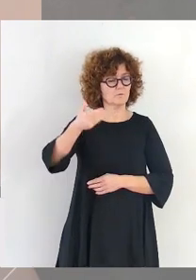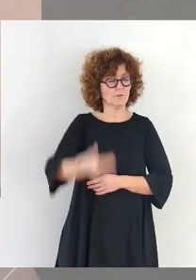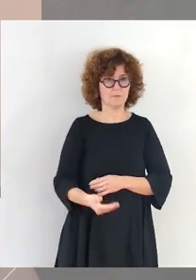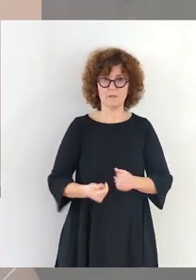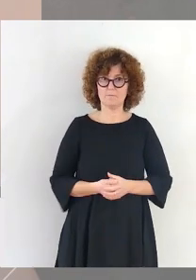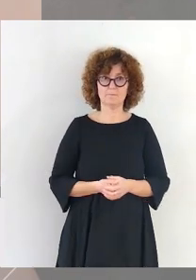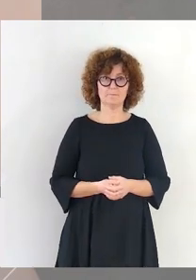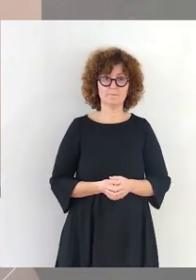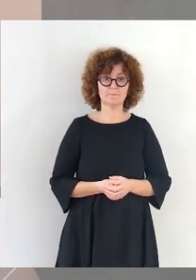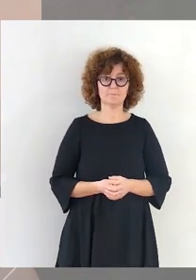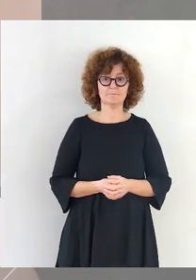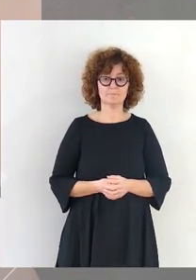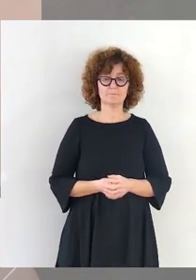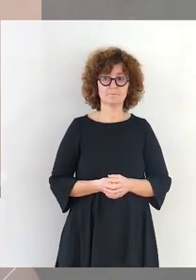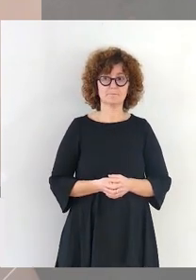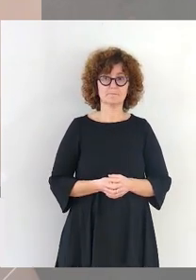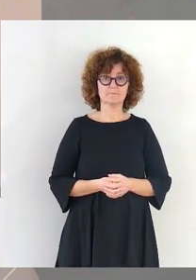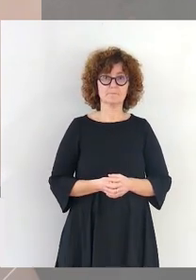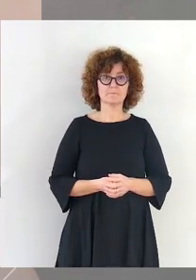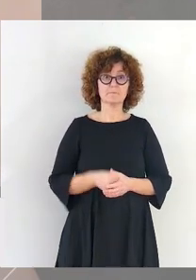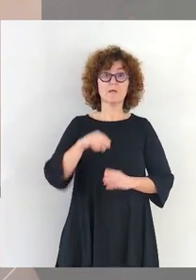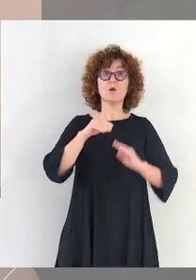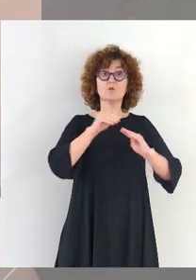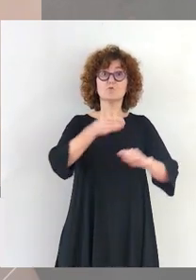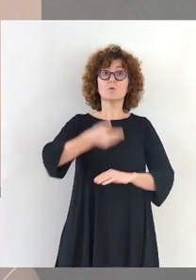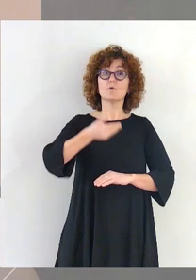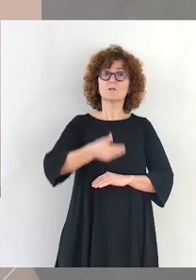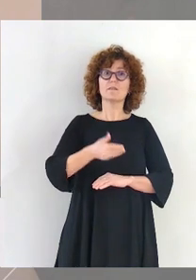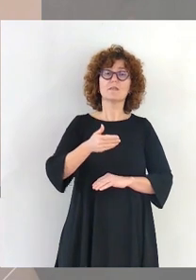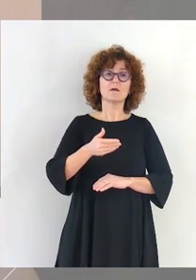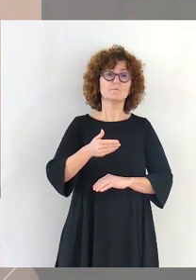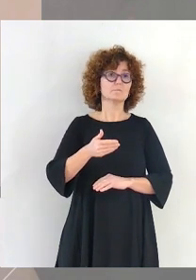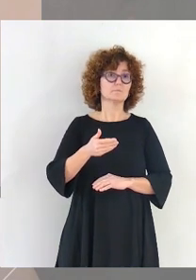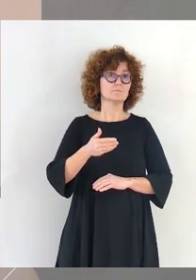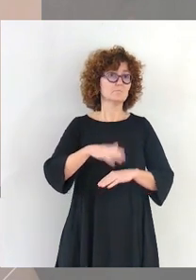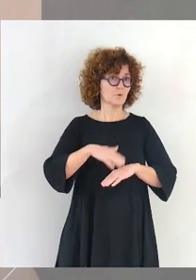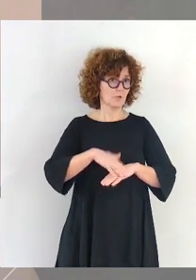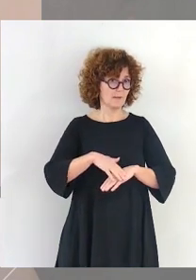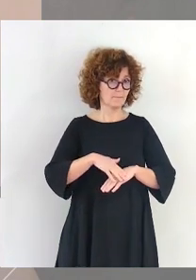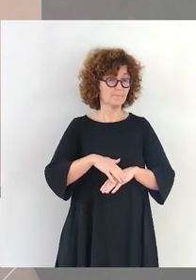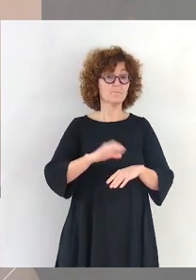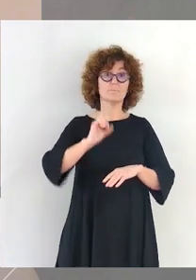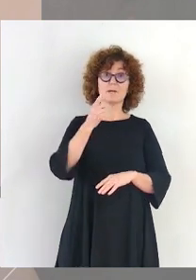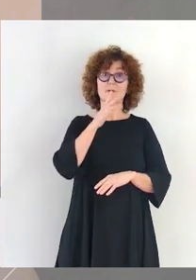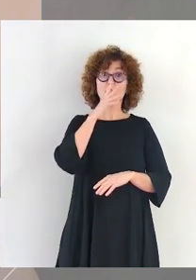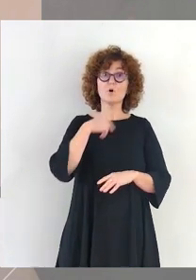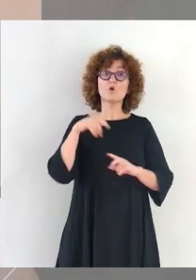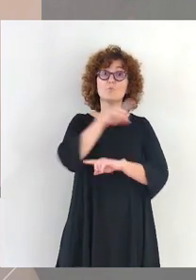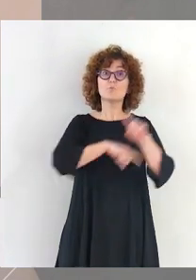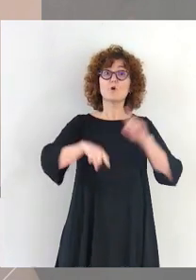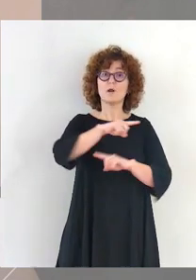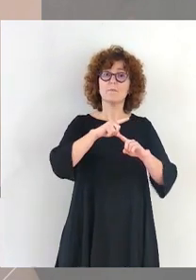fundamental su importancia radica en varios aspectos por un lado porque los problemas abordados